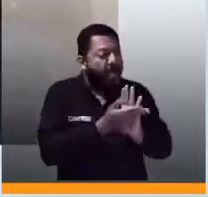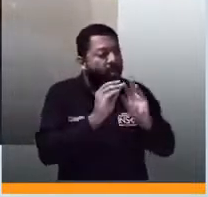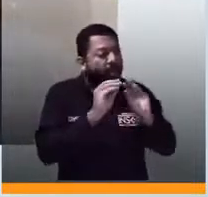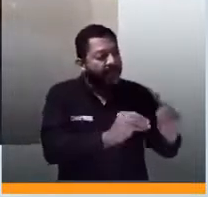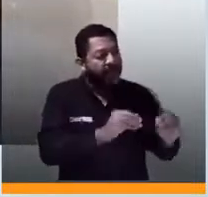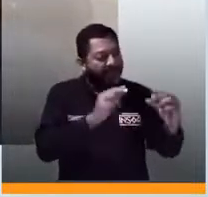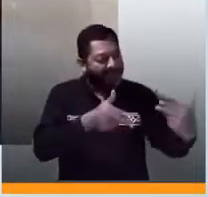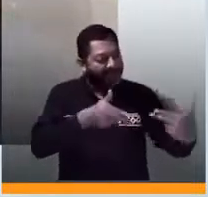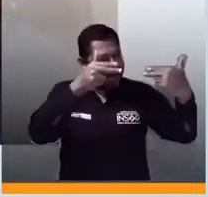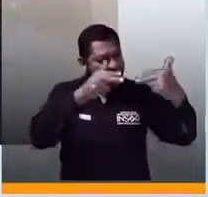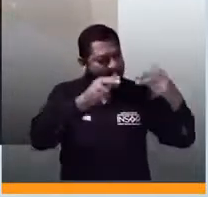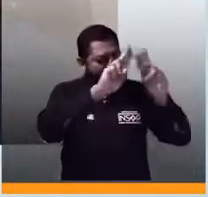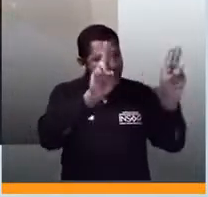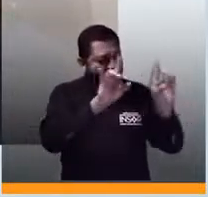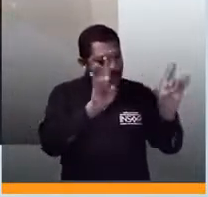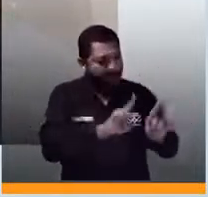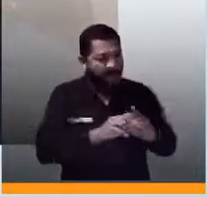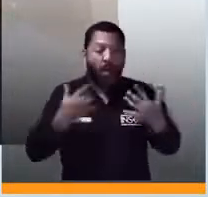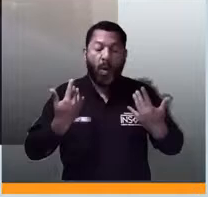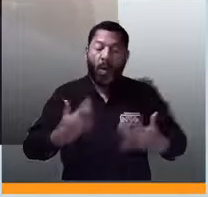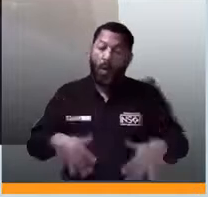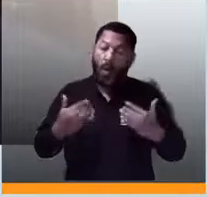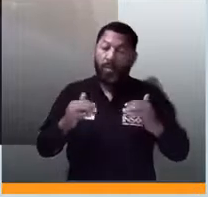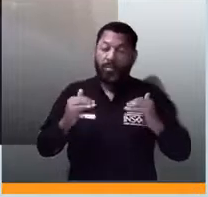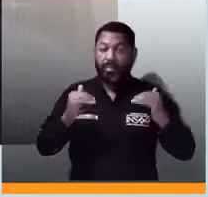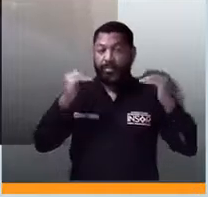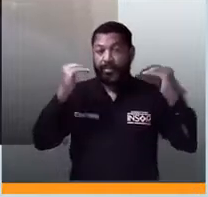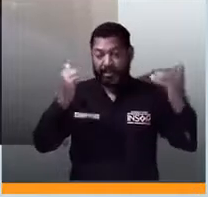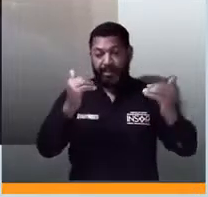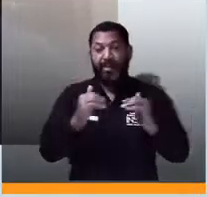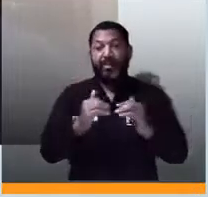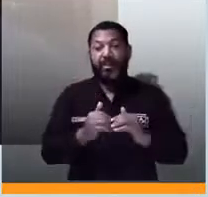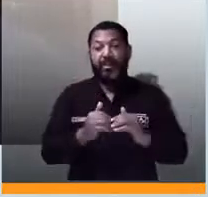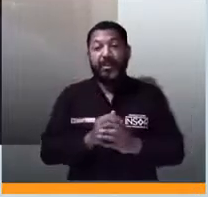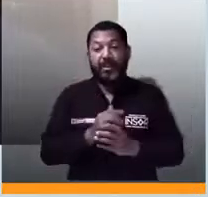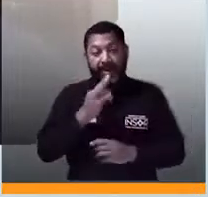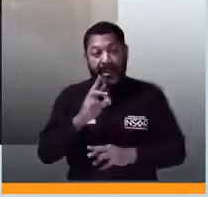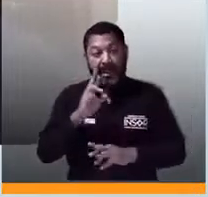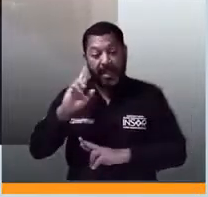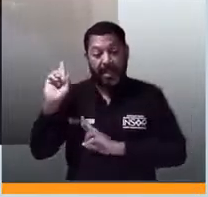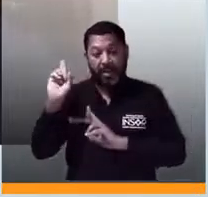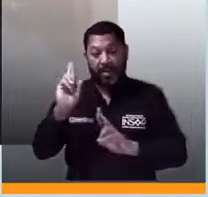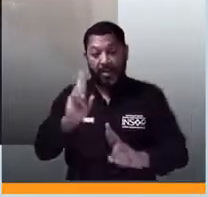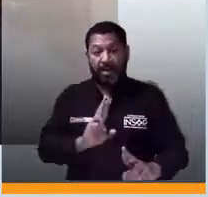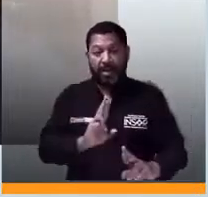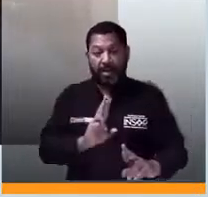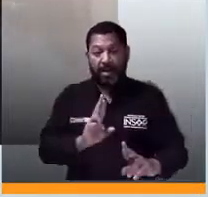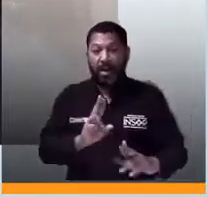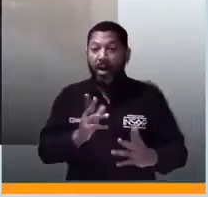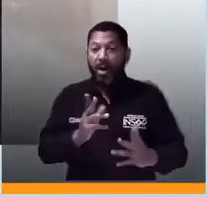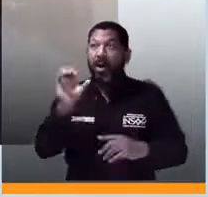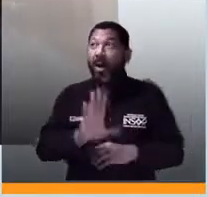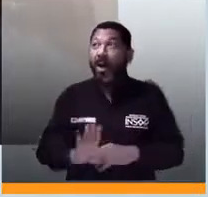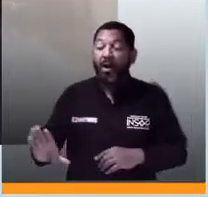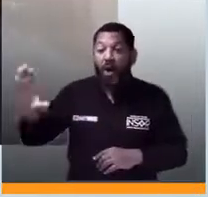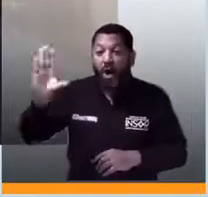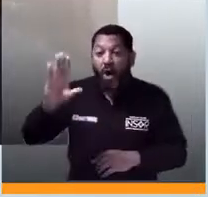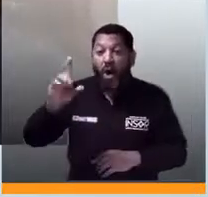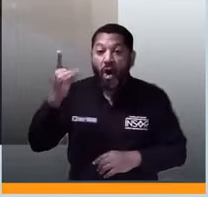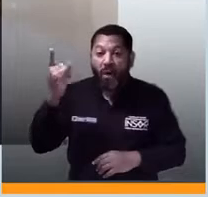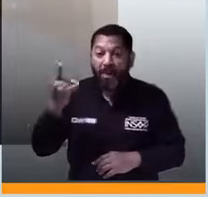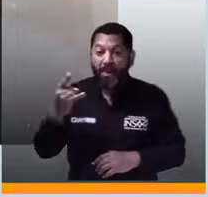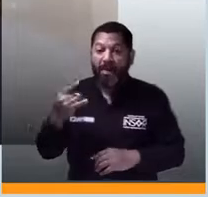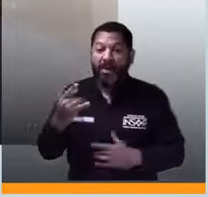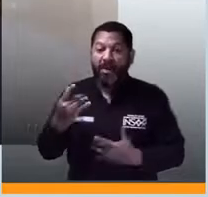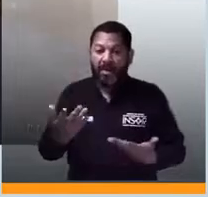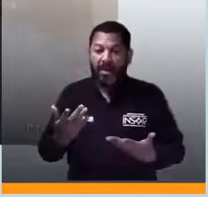fundamental de la universidad. Yo creo que merece un reconocimiento, dijéramos, del país, de haber podido